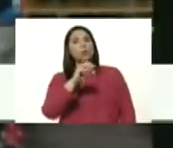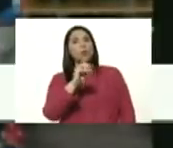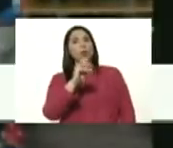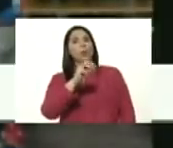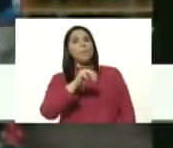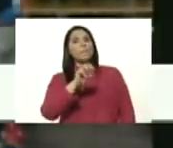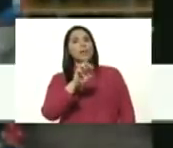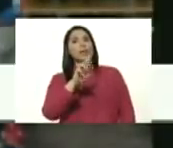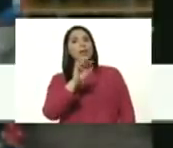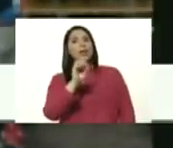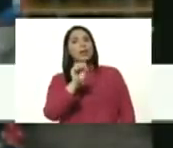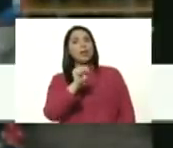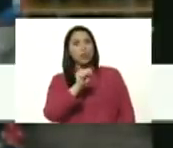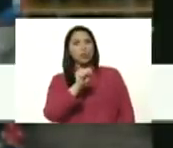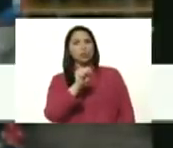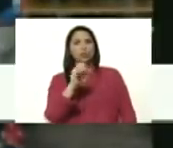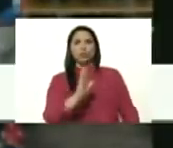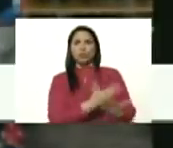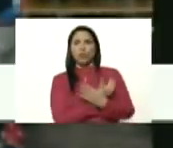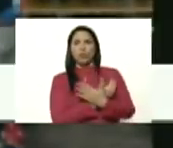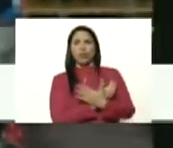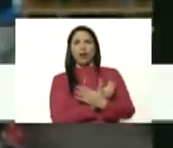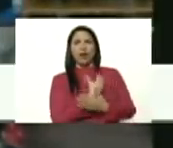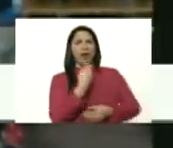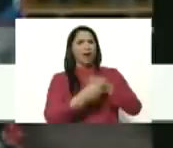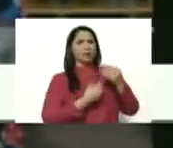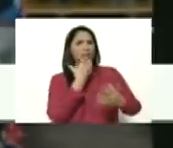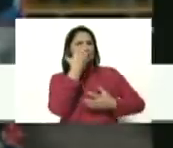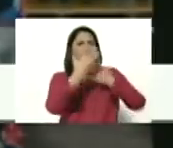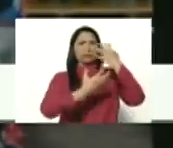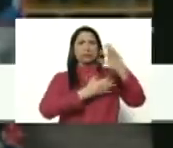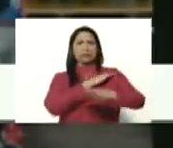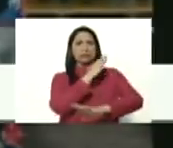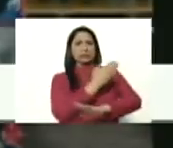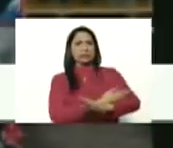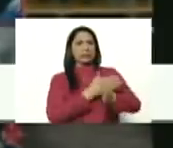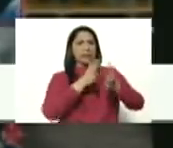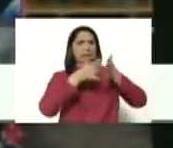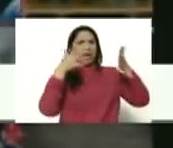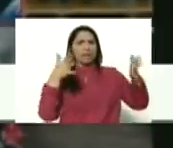hecho los escándalos más gigantescos de corrupción